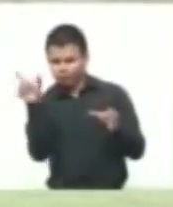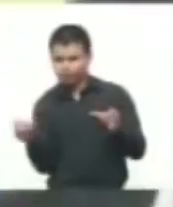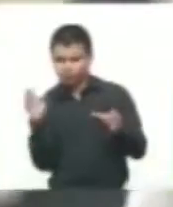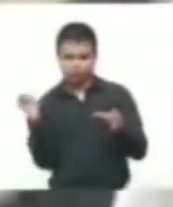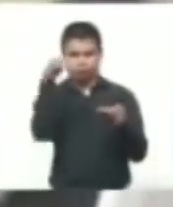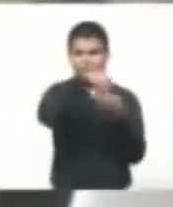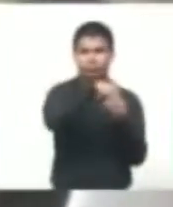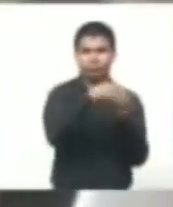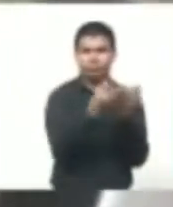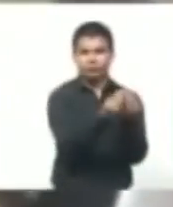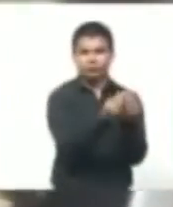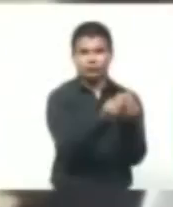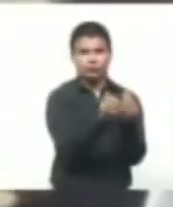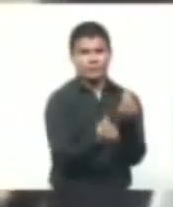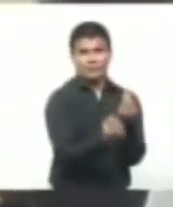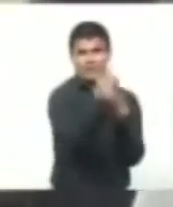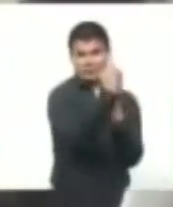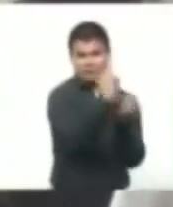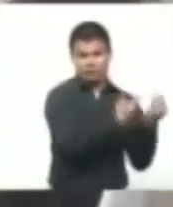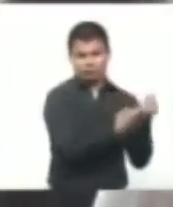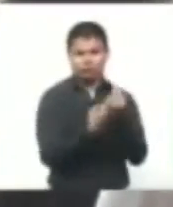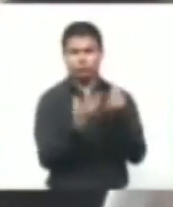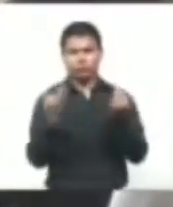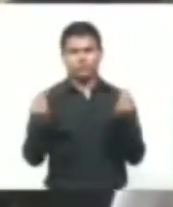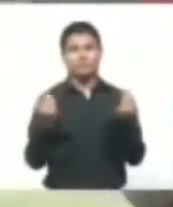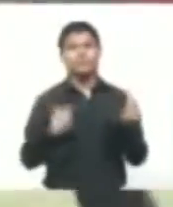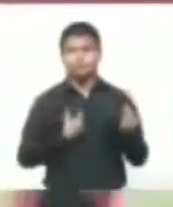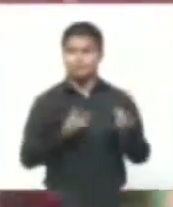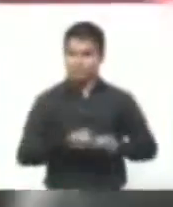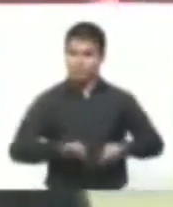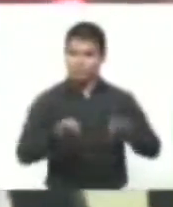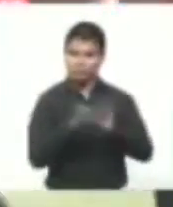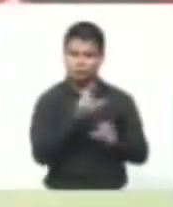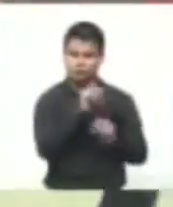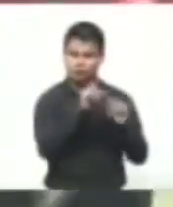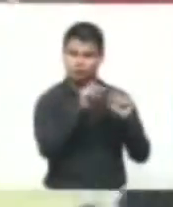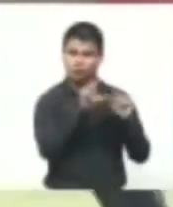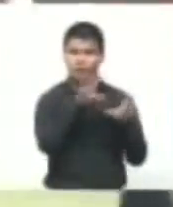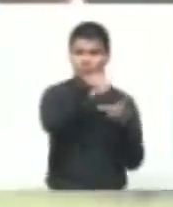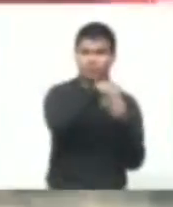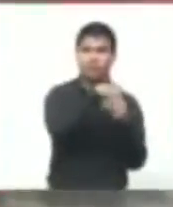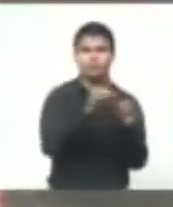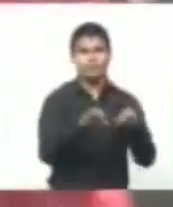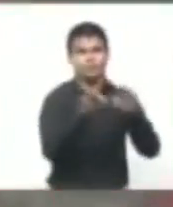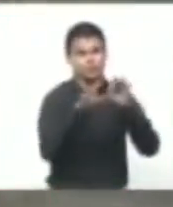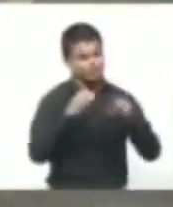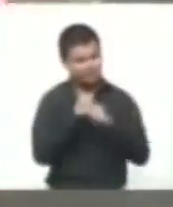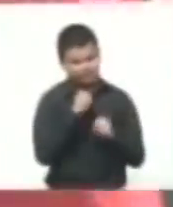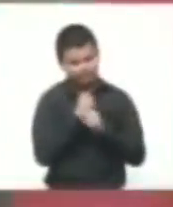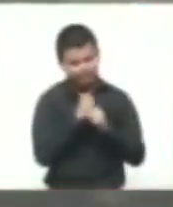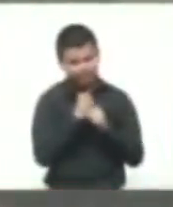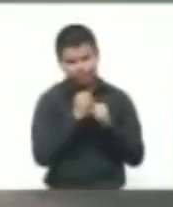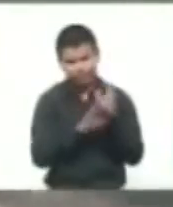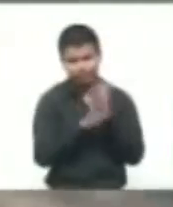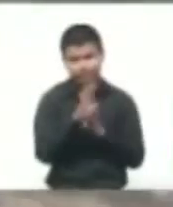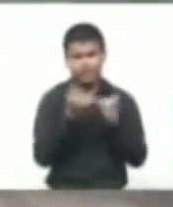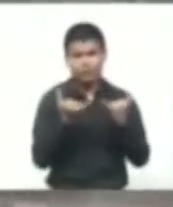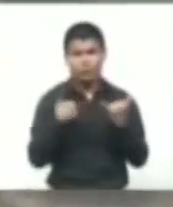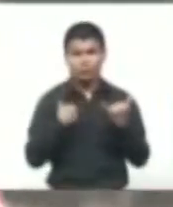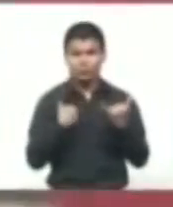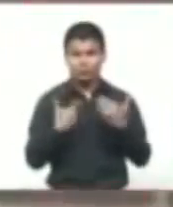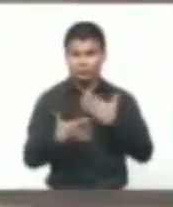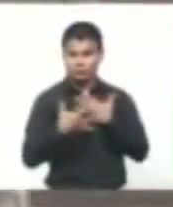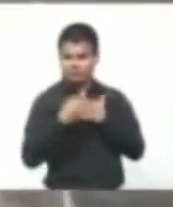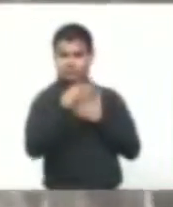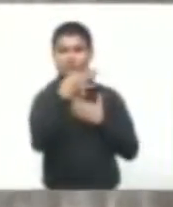Junior. Importante para un jugador estar entre los 11, uno trabaja siempre para estar ahí, así que bueno, si me toca la oportunidad, tratar